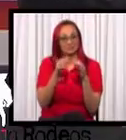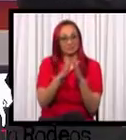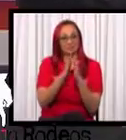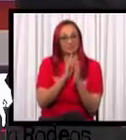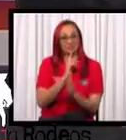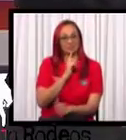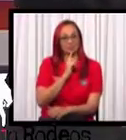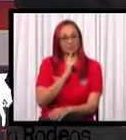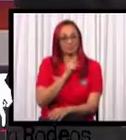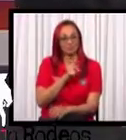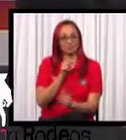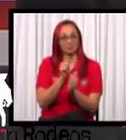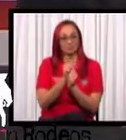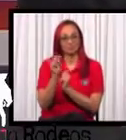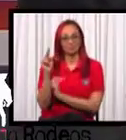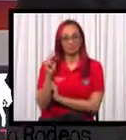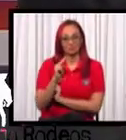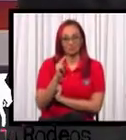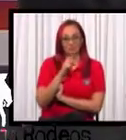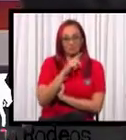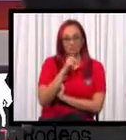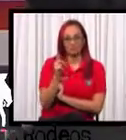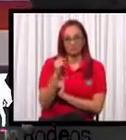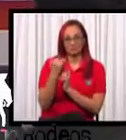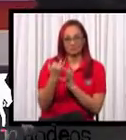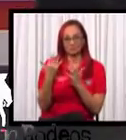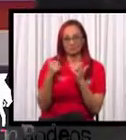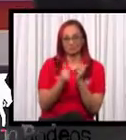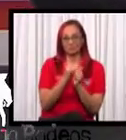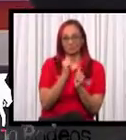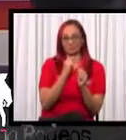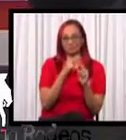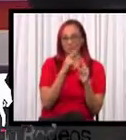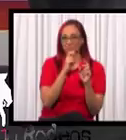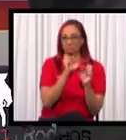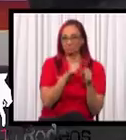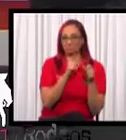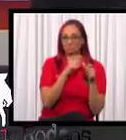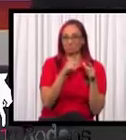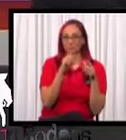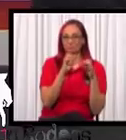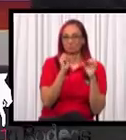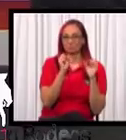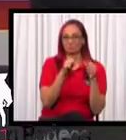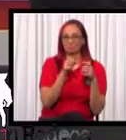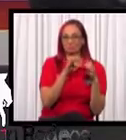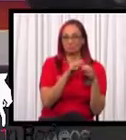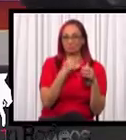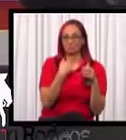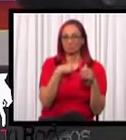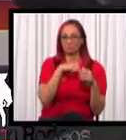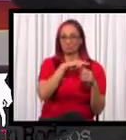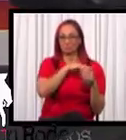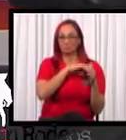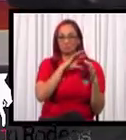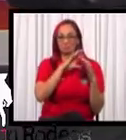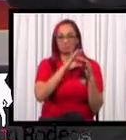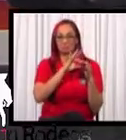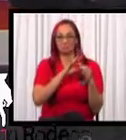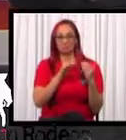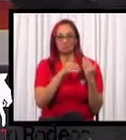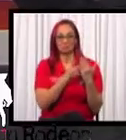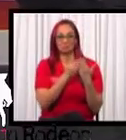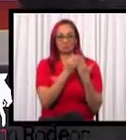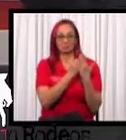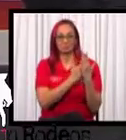con urgencia que esto sea a la mayor brevedad posible para poder nosotros realizar toda la logística que